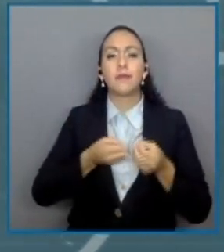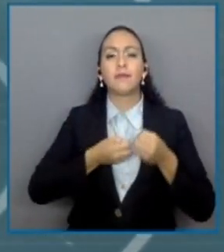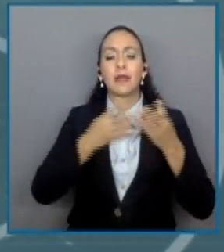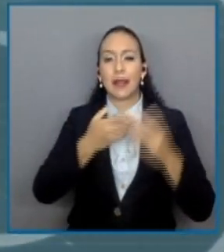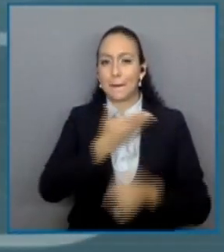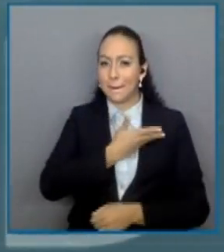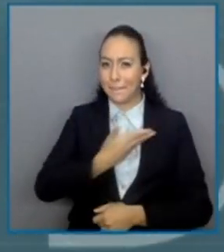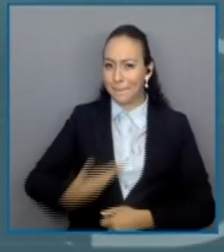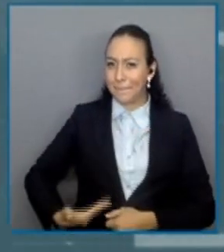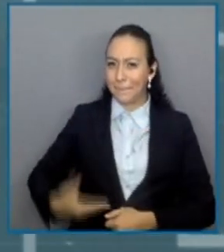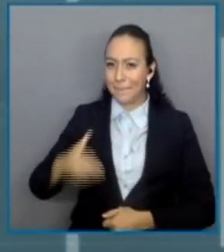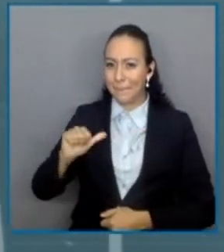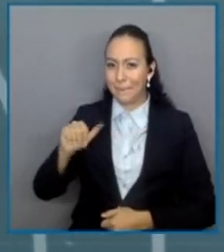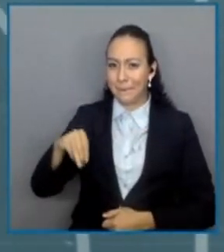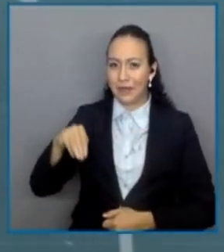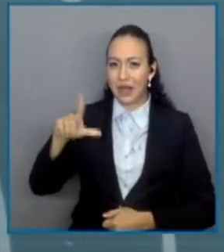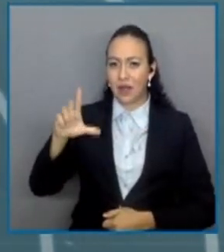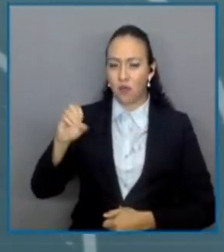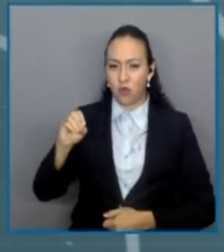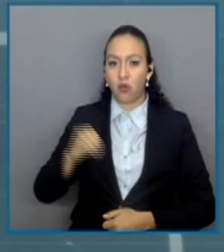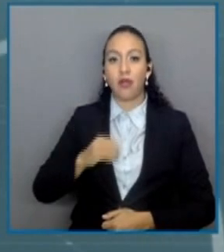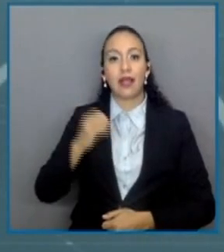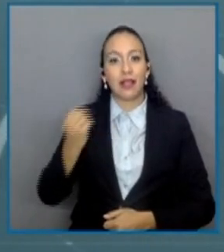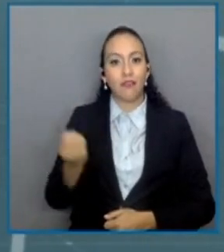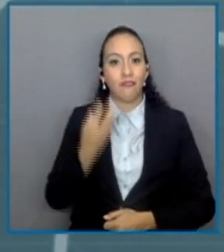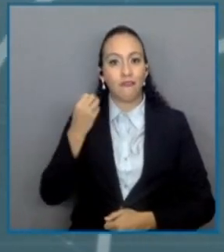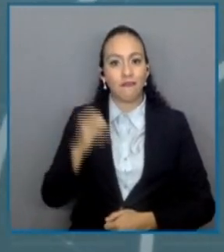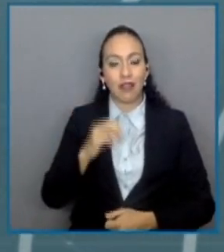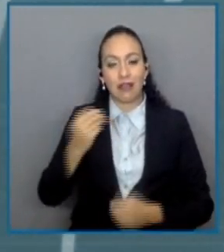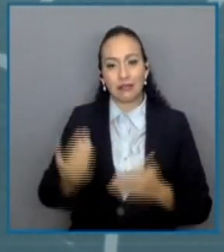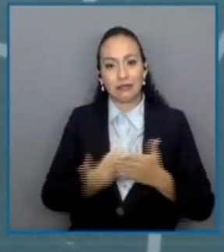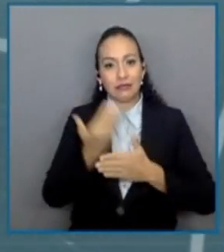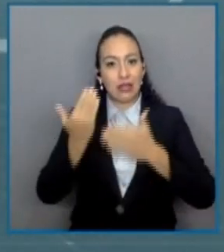República realizó en cada una de las conferencias matutinas